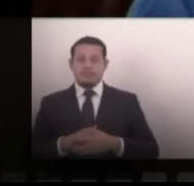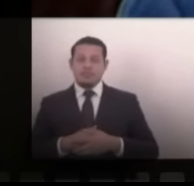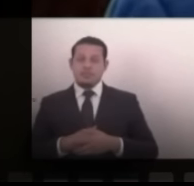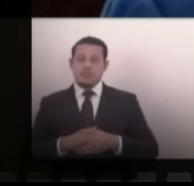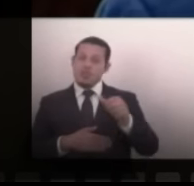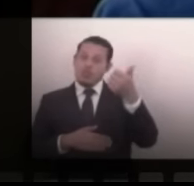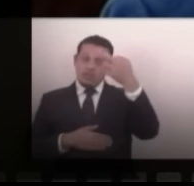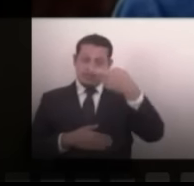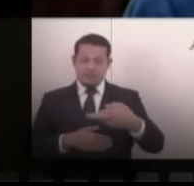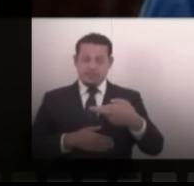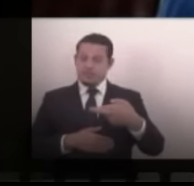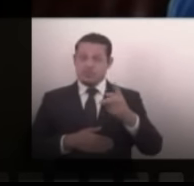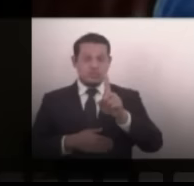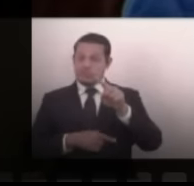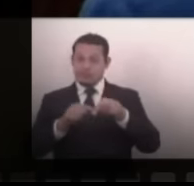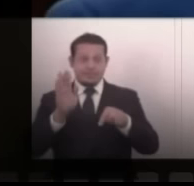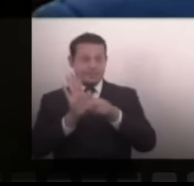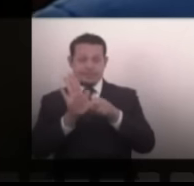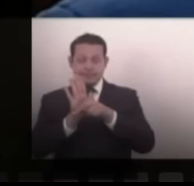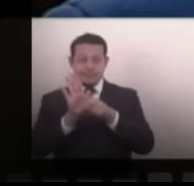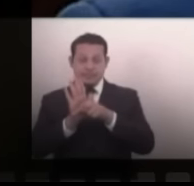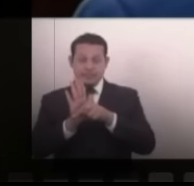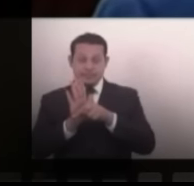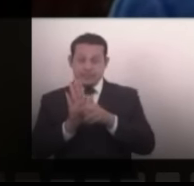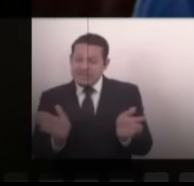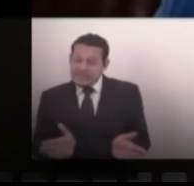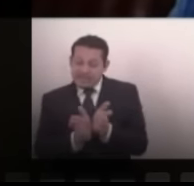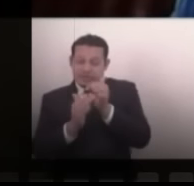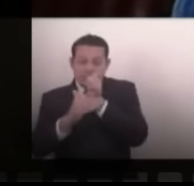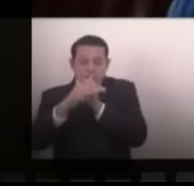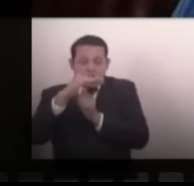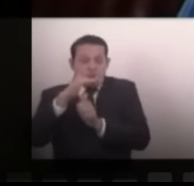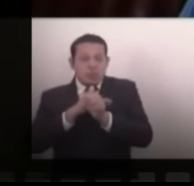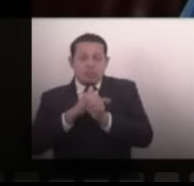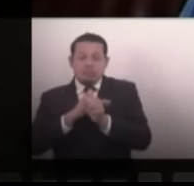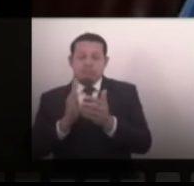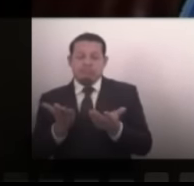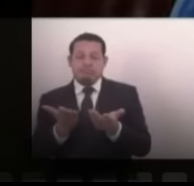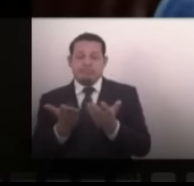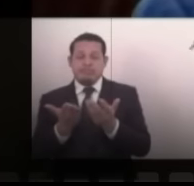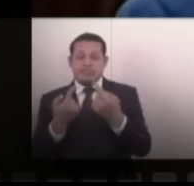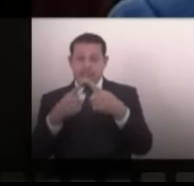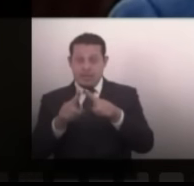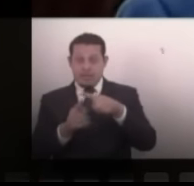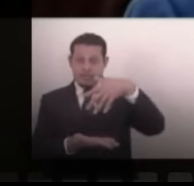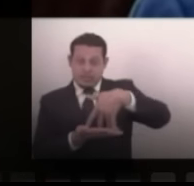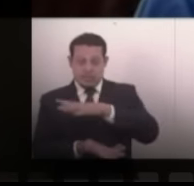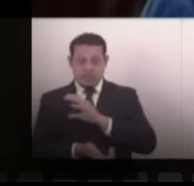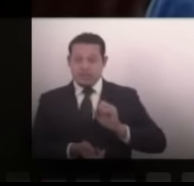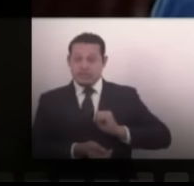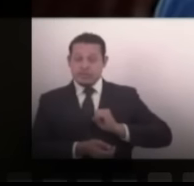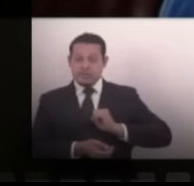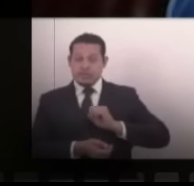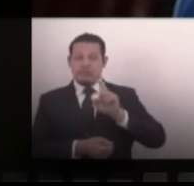hay otra realidad que tampoco pueden negar a pesar de que intenten ocultarla pero que los salvadoreños